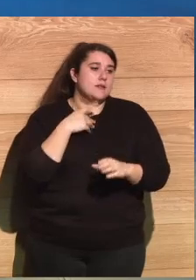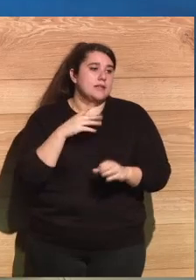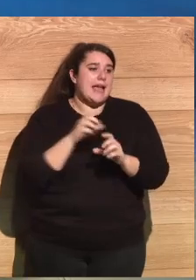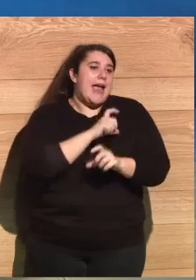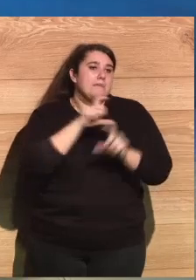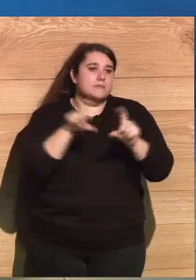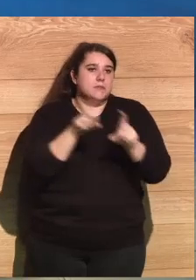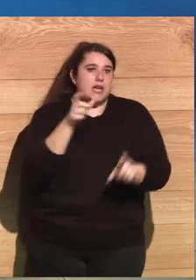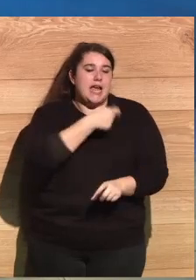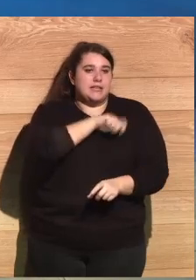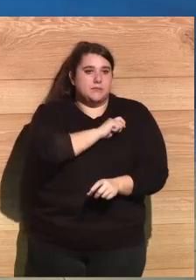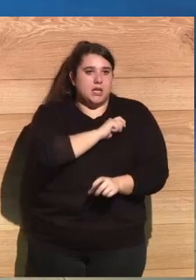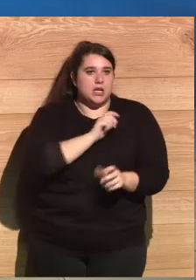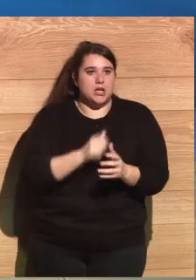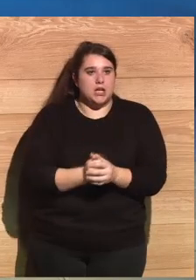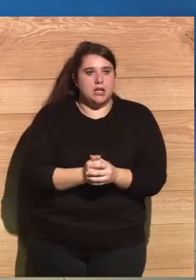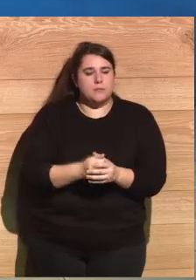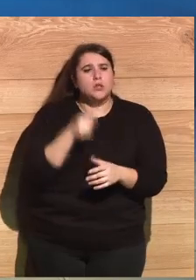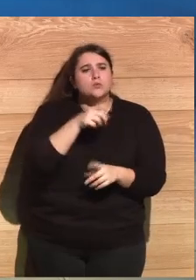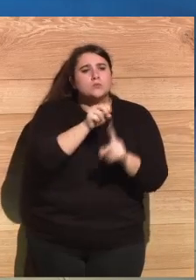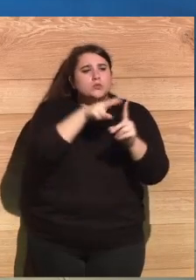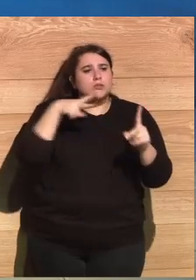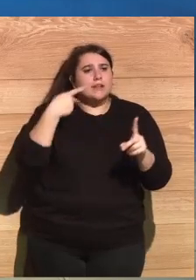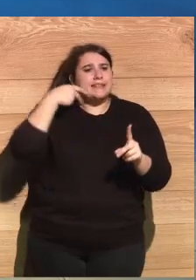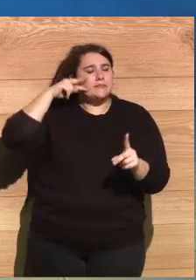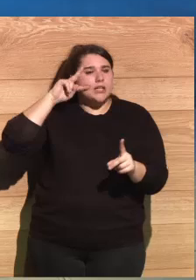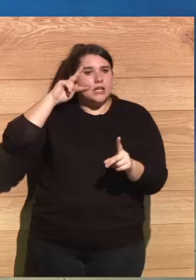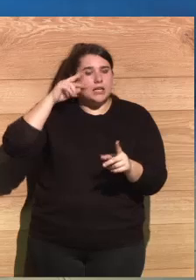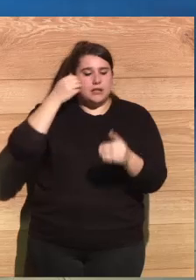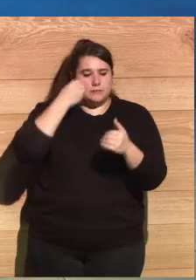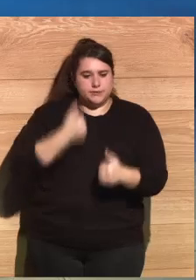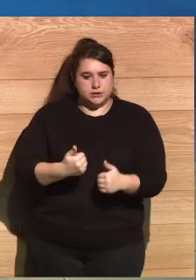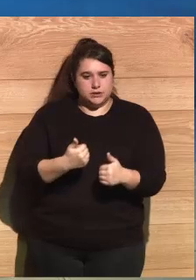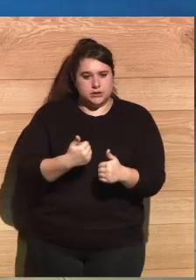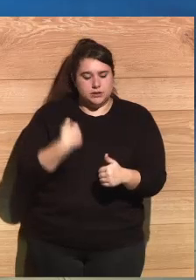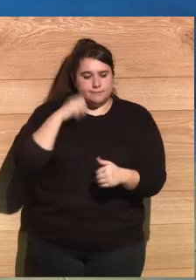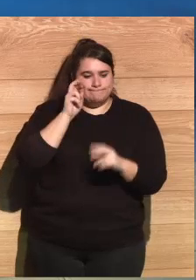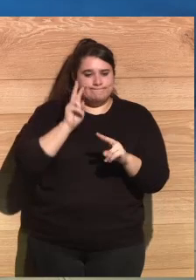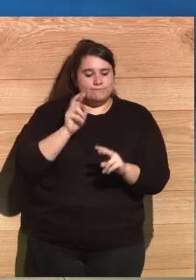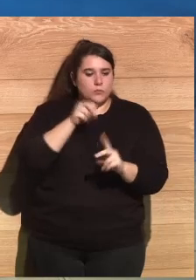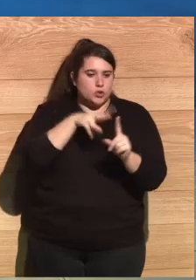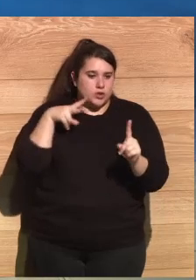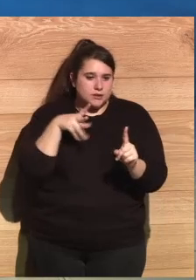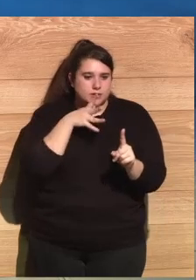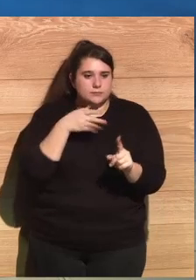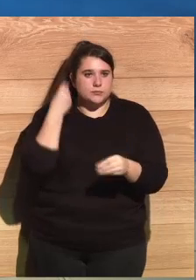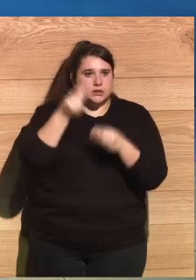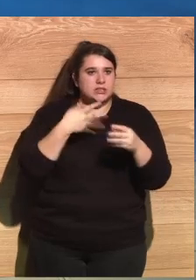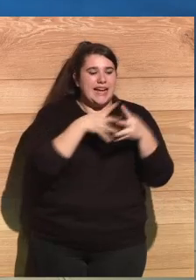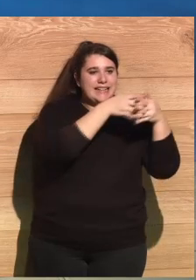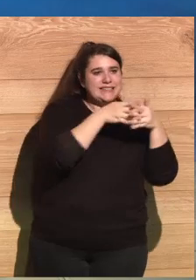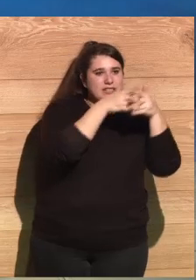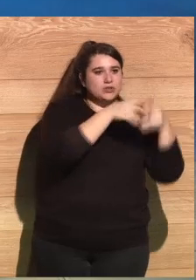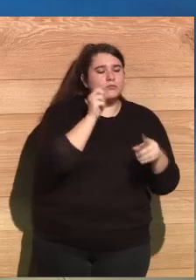somos pioneros. ¿Cómo ves tú la experiencia en carne propia, y cómo crees o ves que los norteamericanos